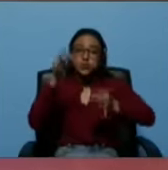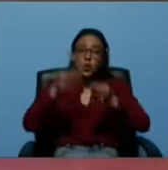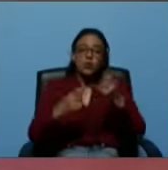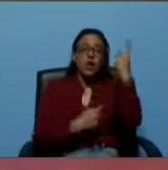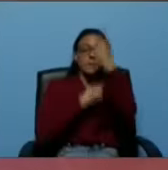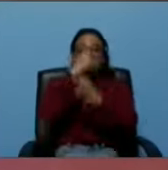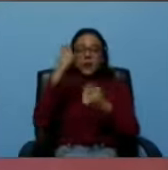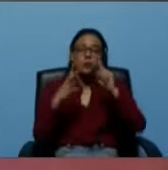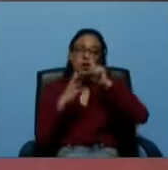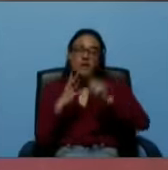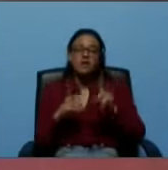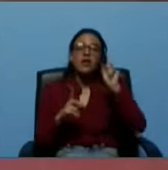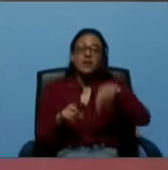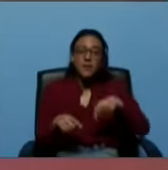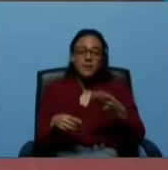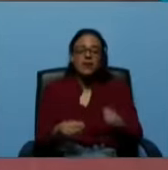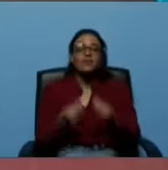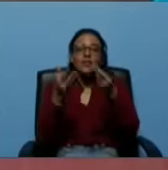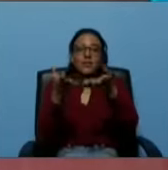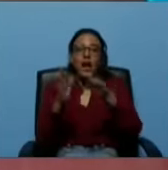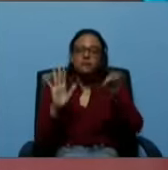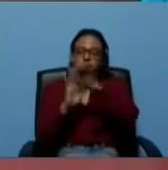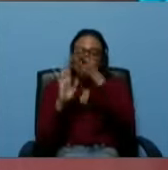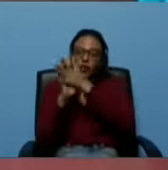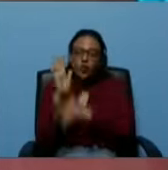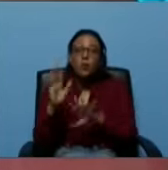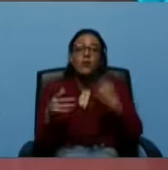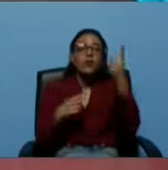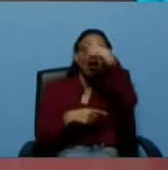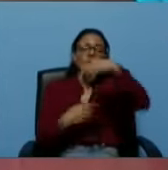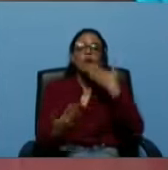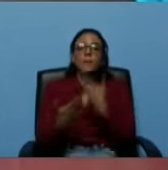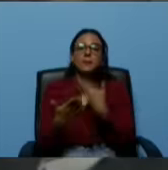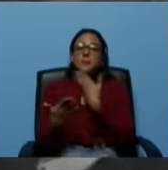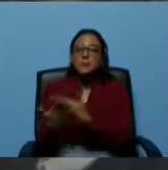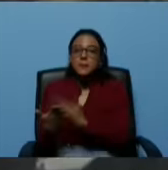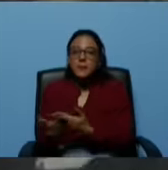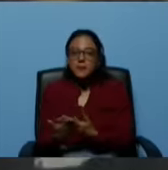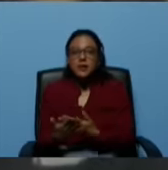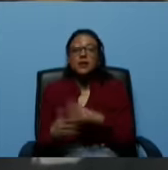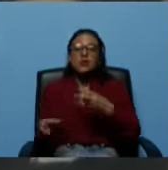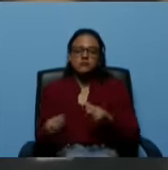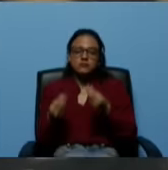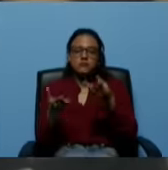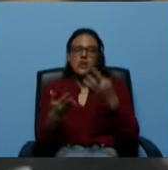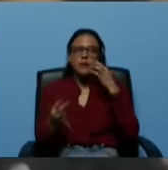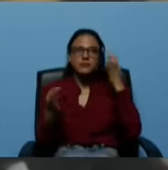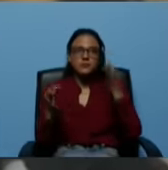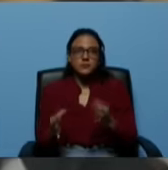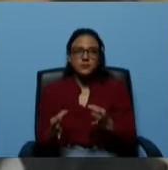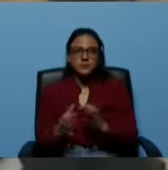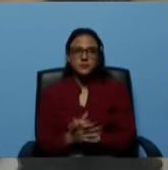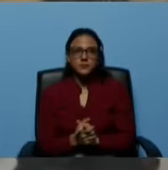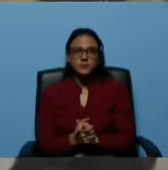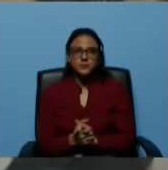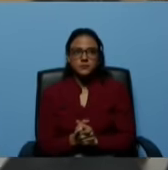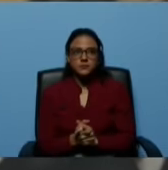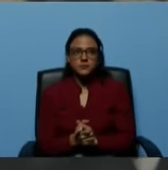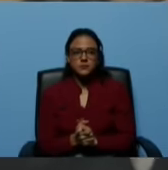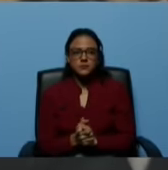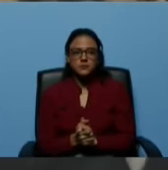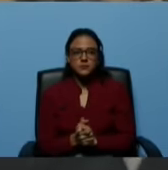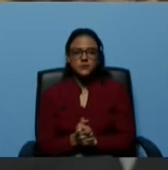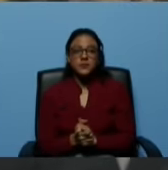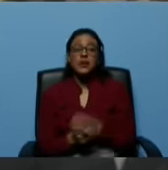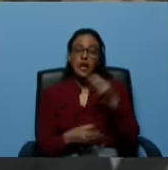también de consignar estos documentos que han sido requeridos por la Sala Electoral del Tribunal Supremo de Justicia y